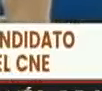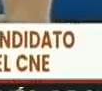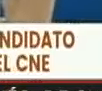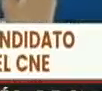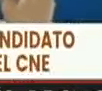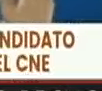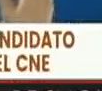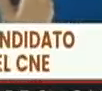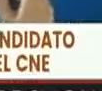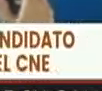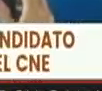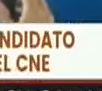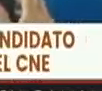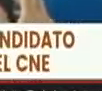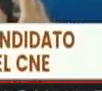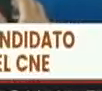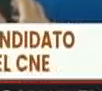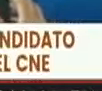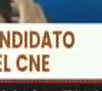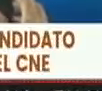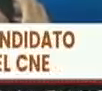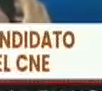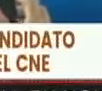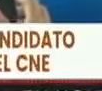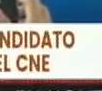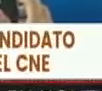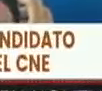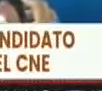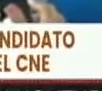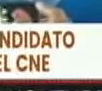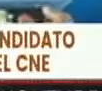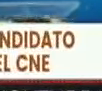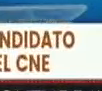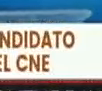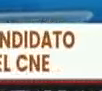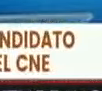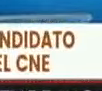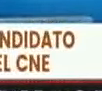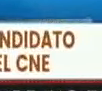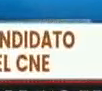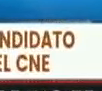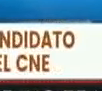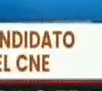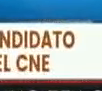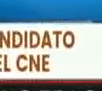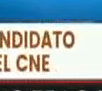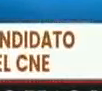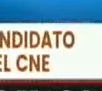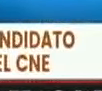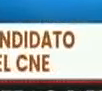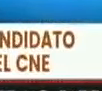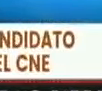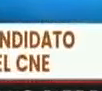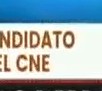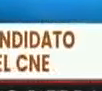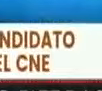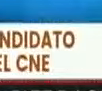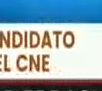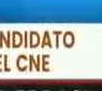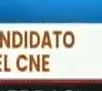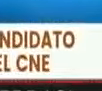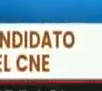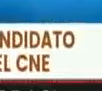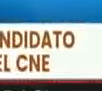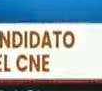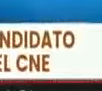salarios jubilaciones y pensiones dignas suficientes para que nuestros muchachos y nuestras muchachas